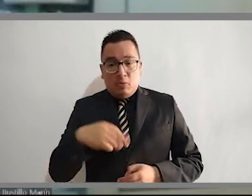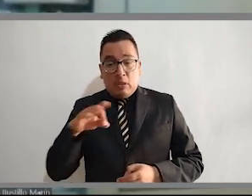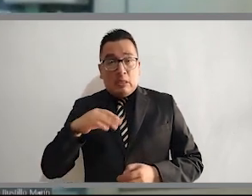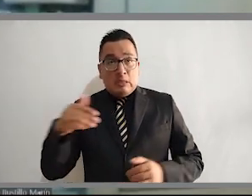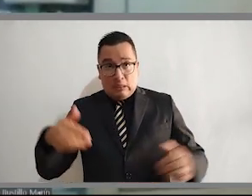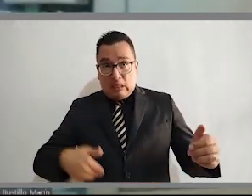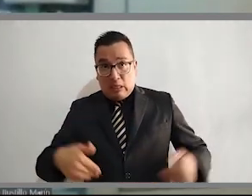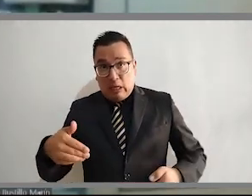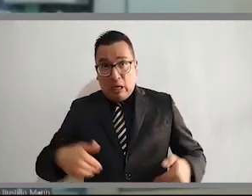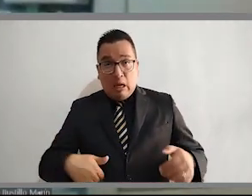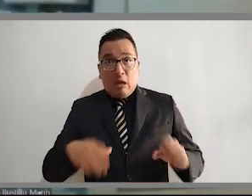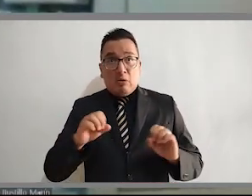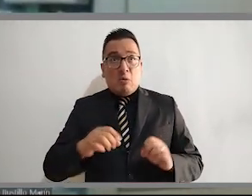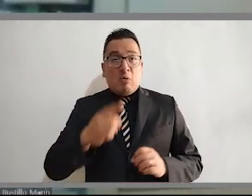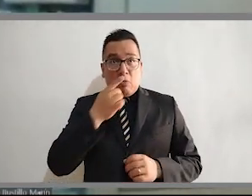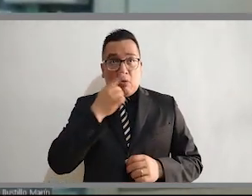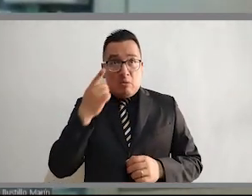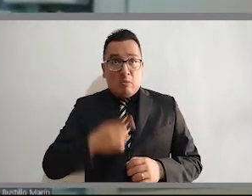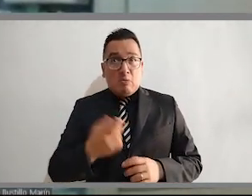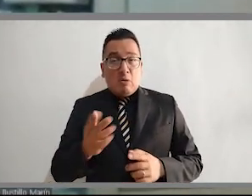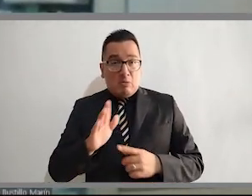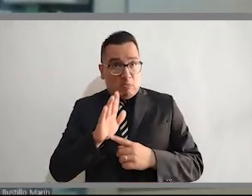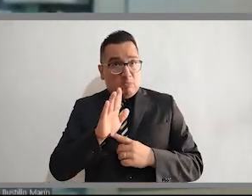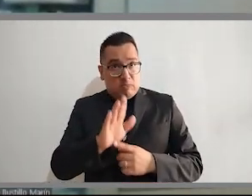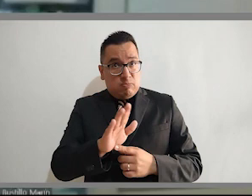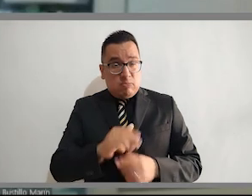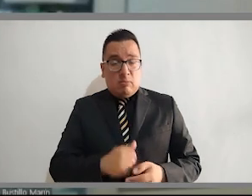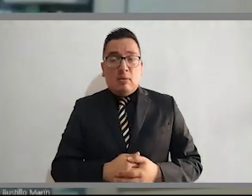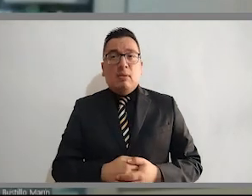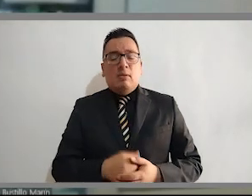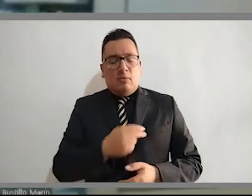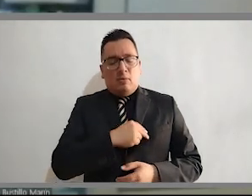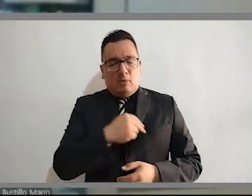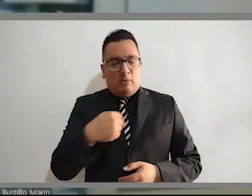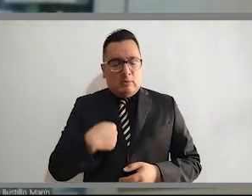quejas y denuncias, tenemos que cuidar también